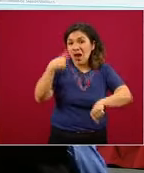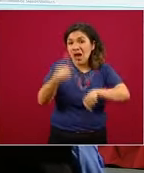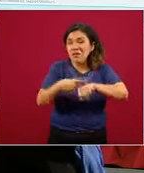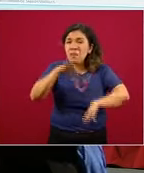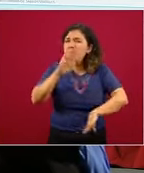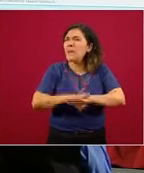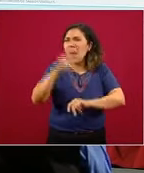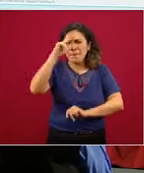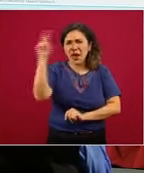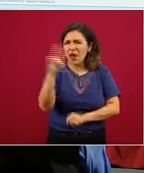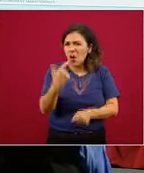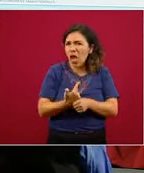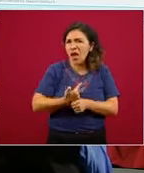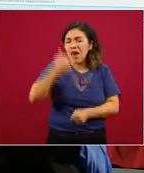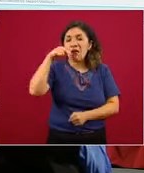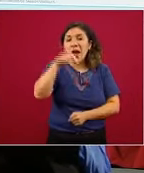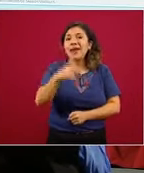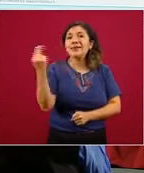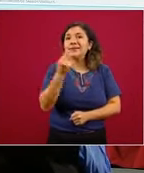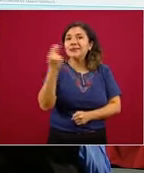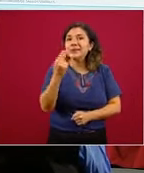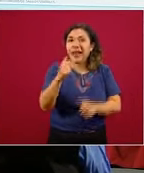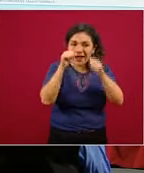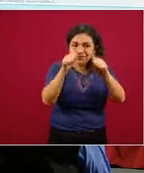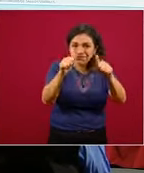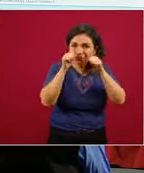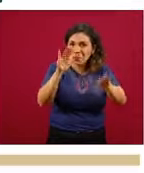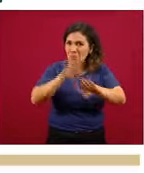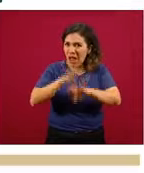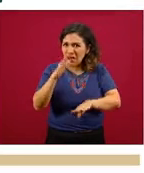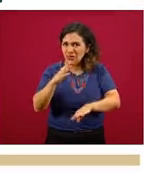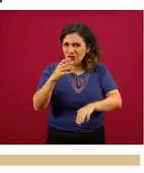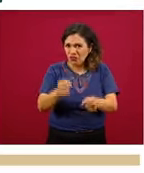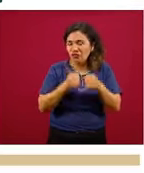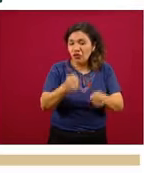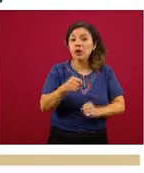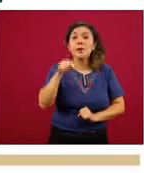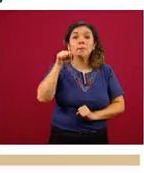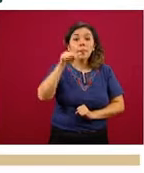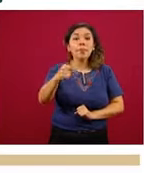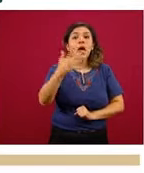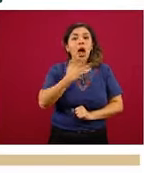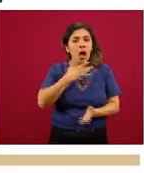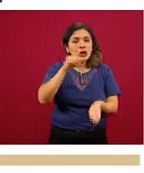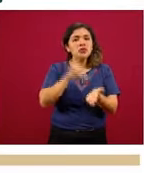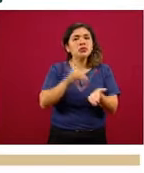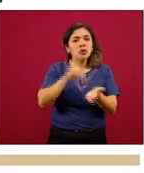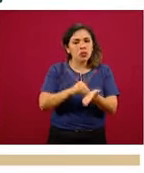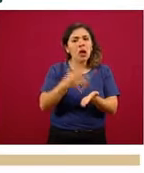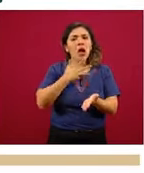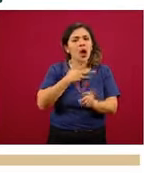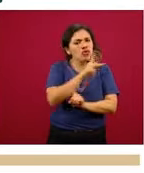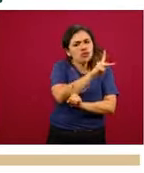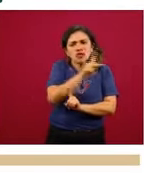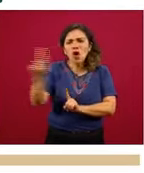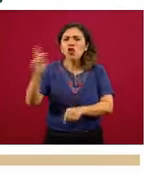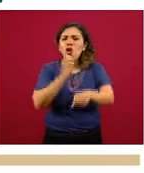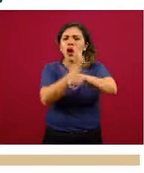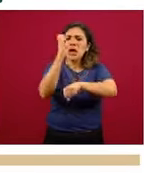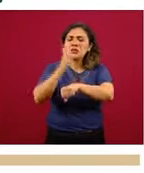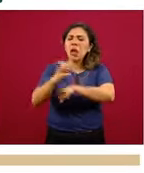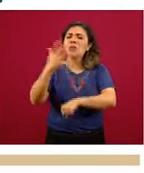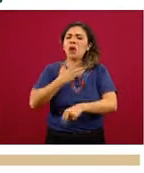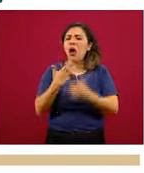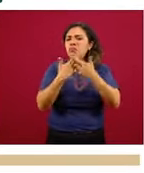más críticos y que requieren este nivel de atención. Aquí todavía continuamos con todas las entidades con